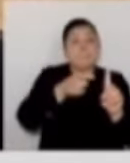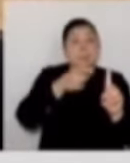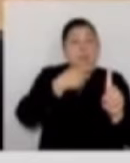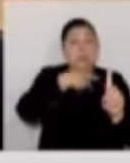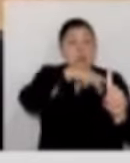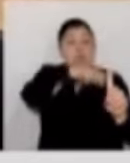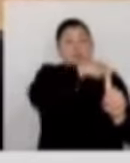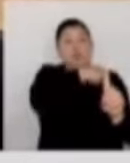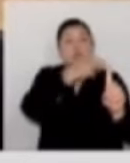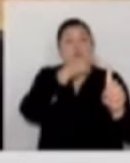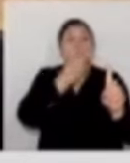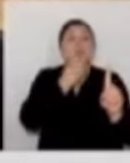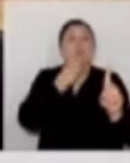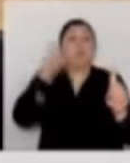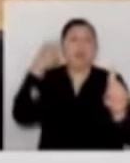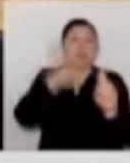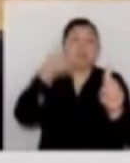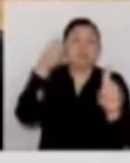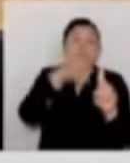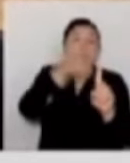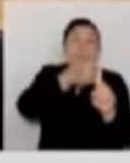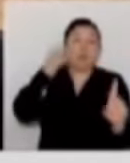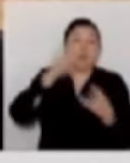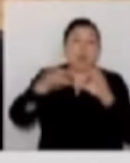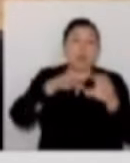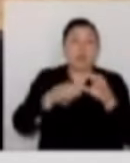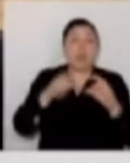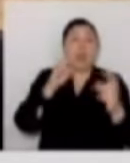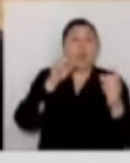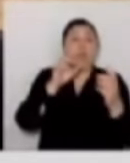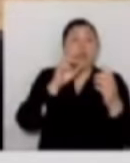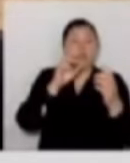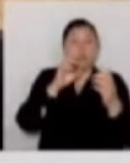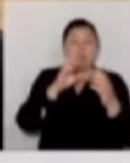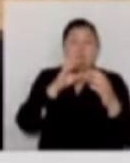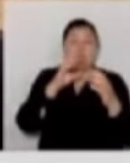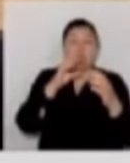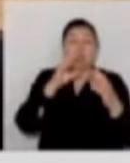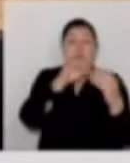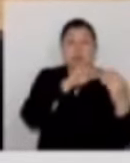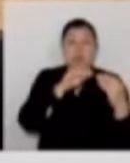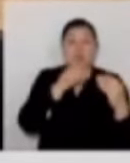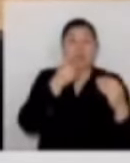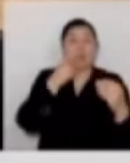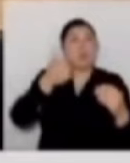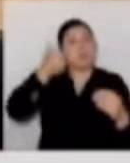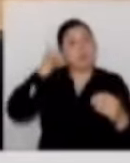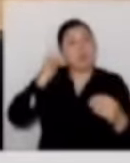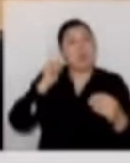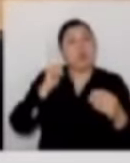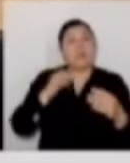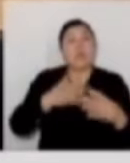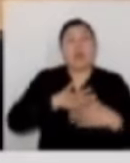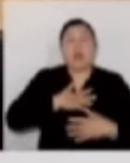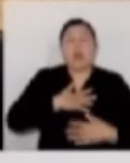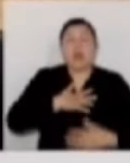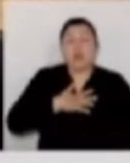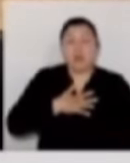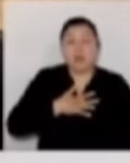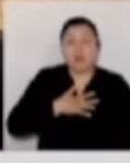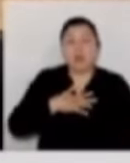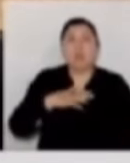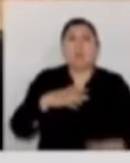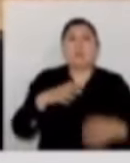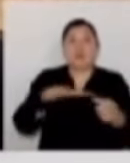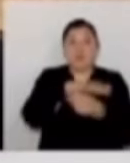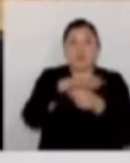sus pertenencia me comuniqué el día de ayer con él obviamente está en chock y con una situación que pudo haberle quitado la vida Esto